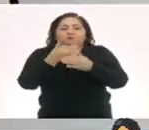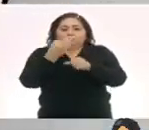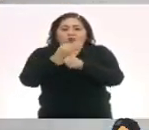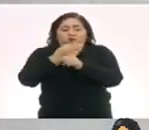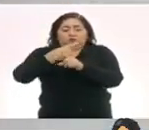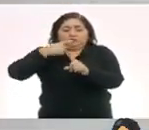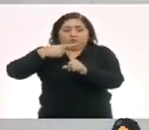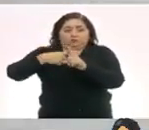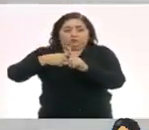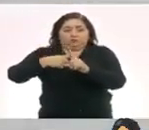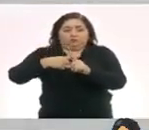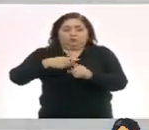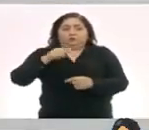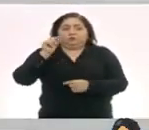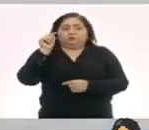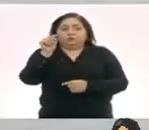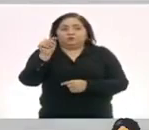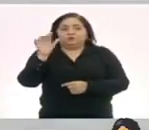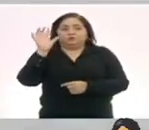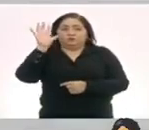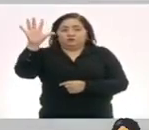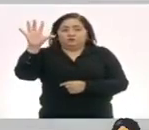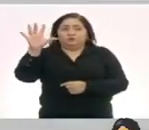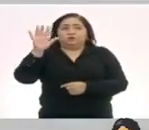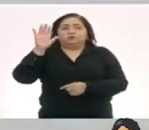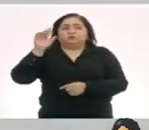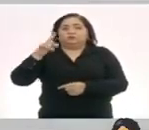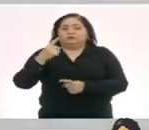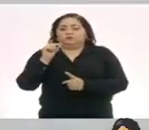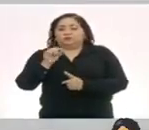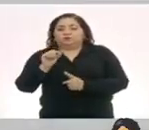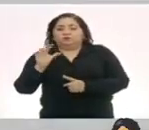suma con números decimales.